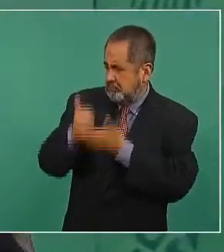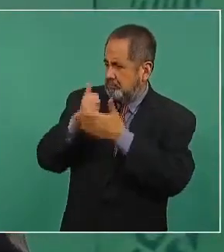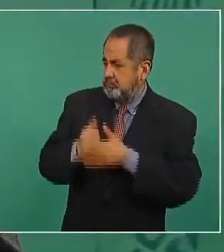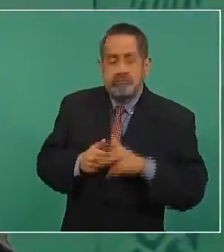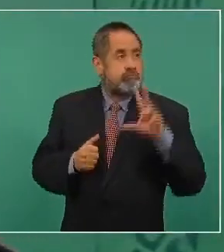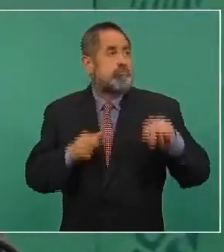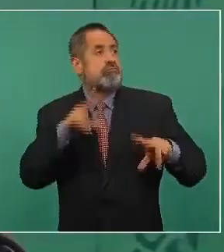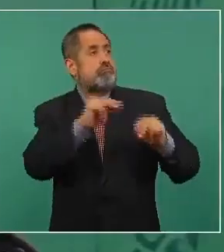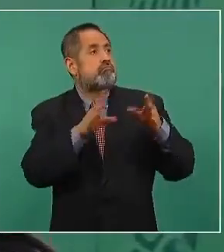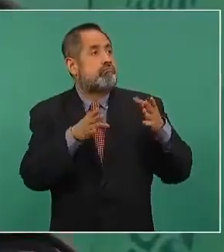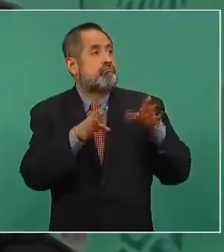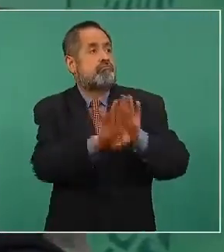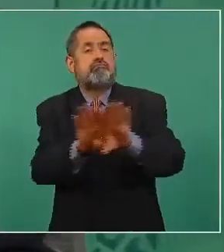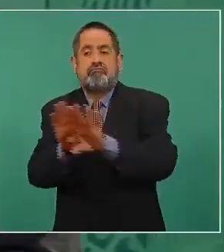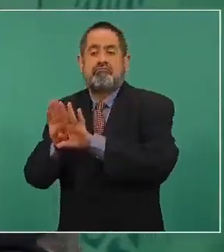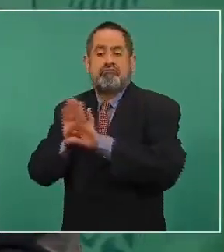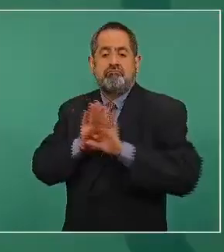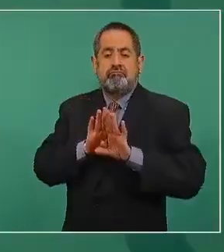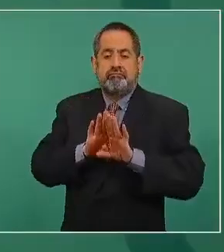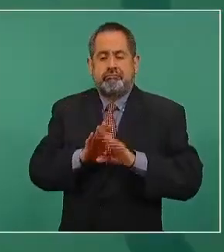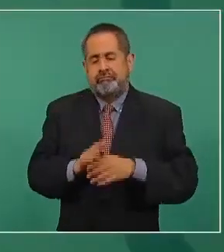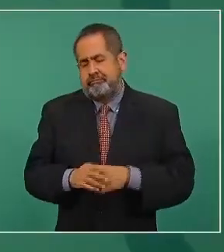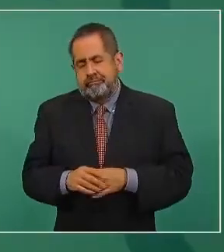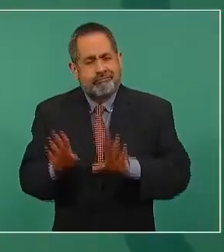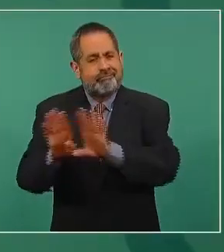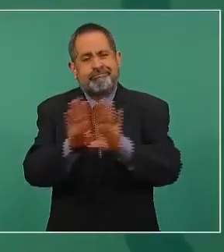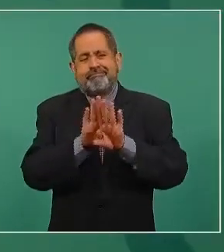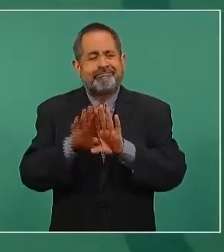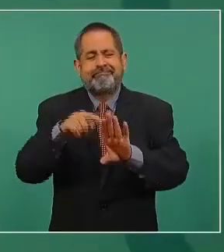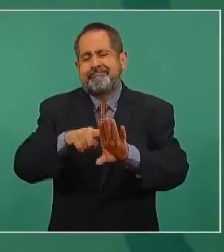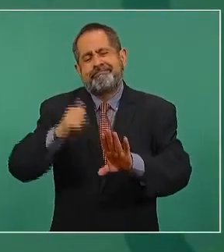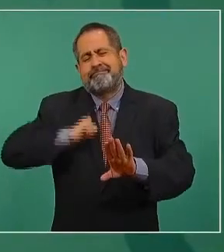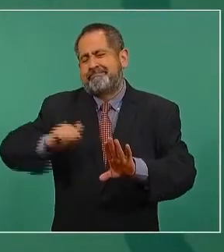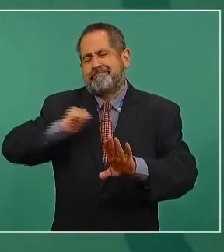Esas medidas son retrógradas.